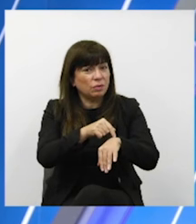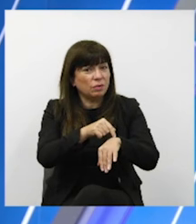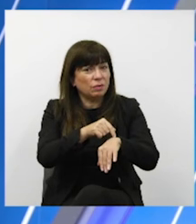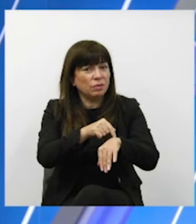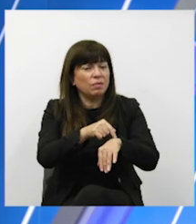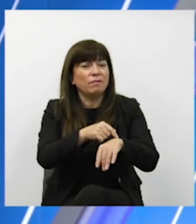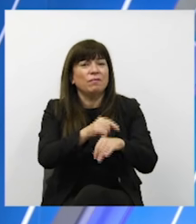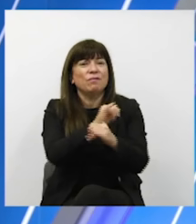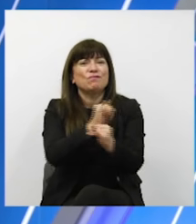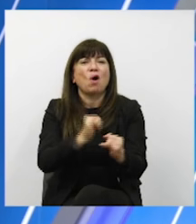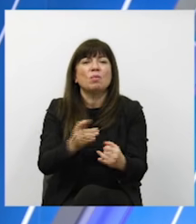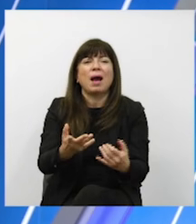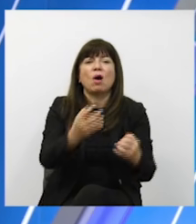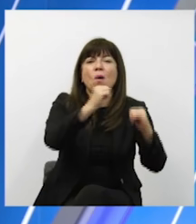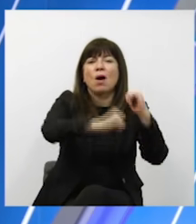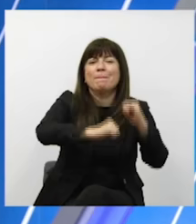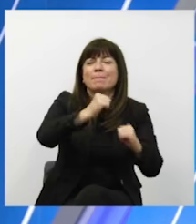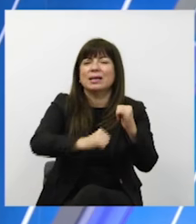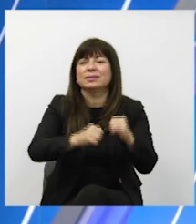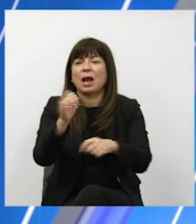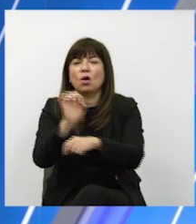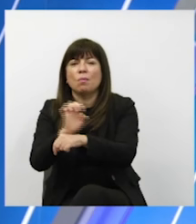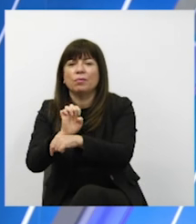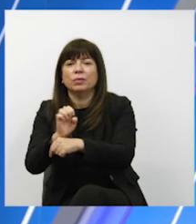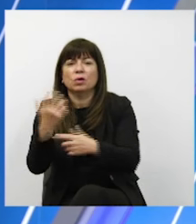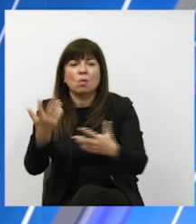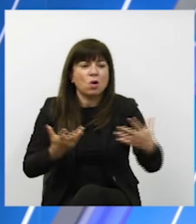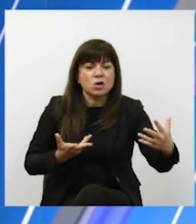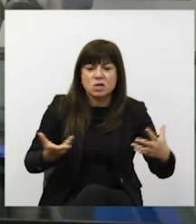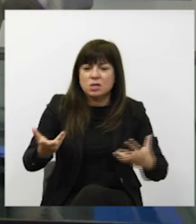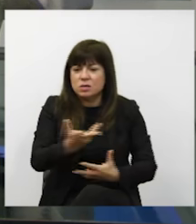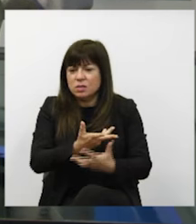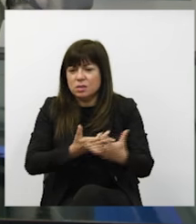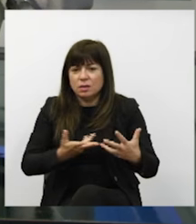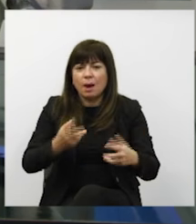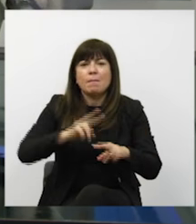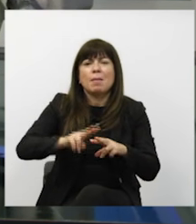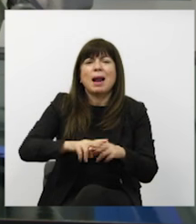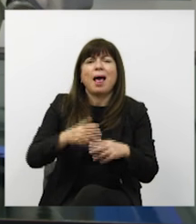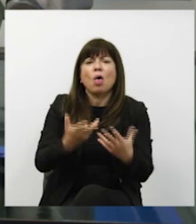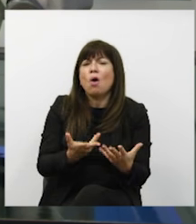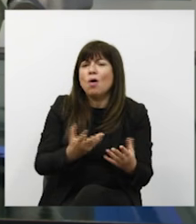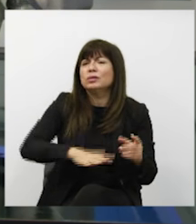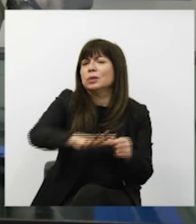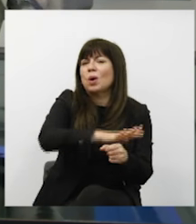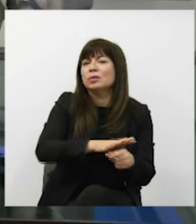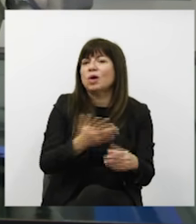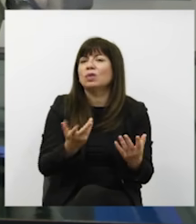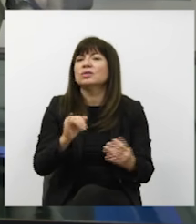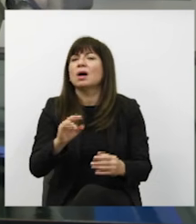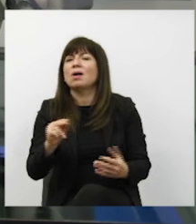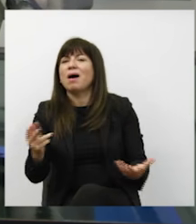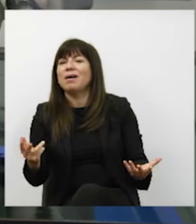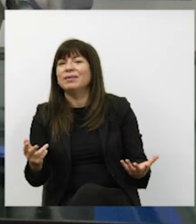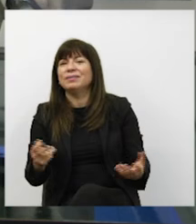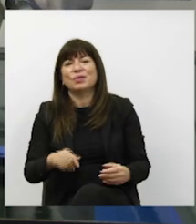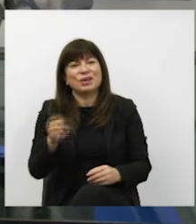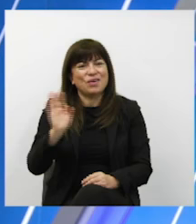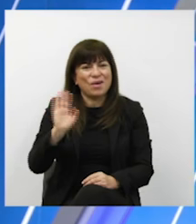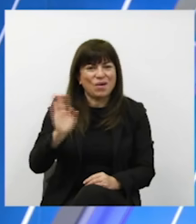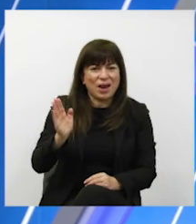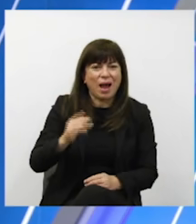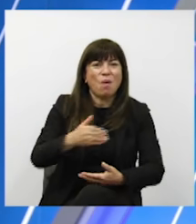tendencias y cómo la empresa, cómo el Estado, cómo nuestras regulaciones están preparadas para ello, ¿Cómo se adaptan? Bueno, gracias,